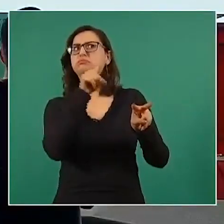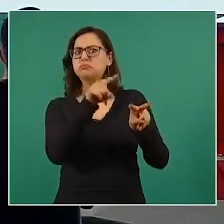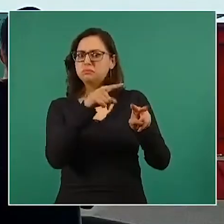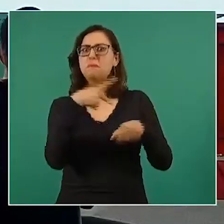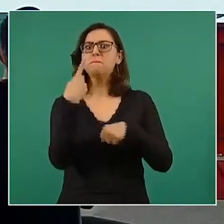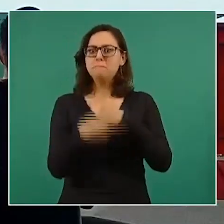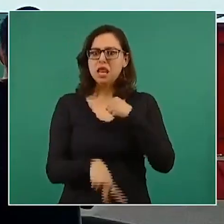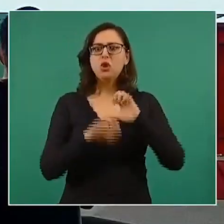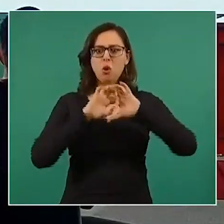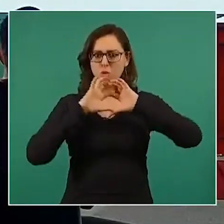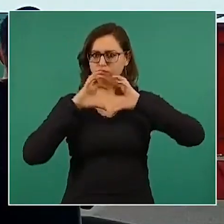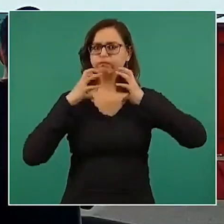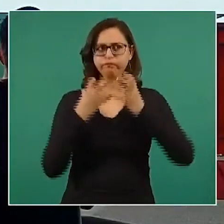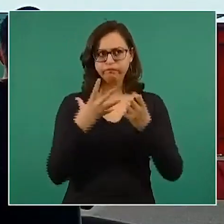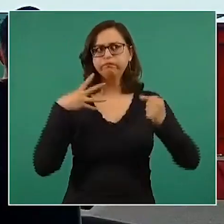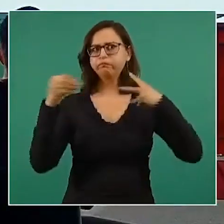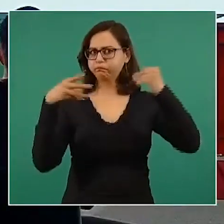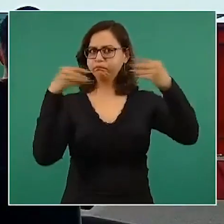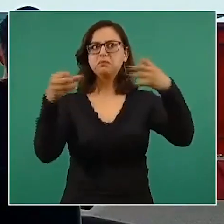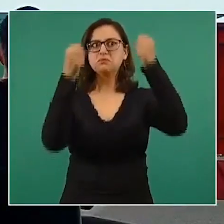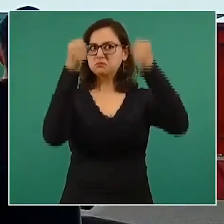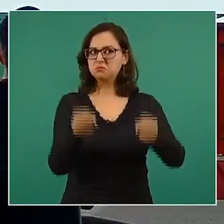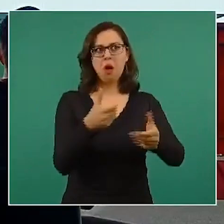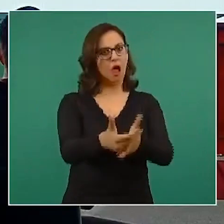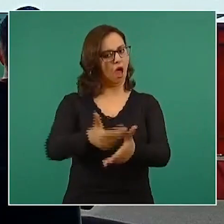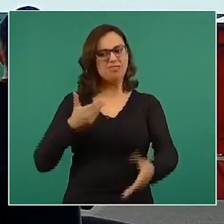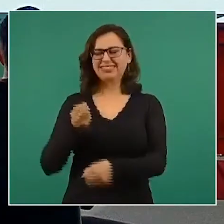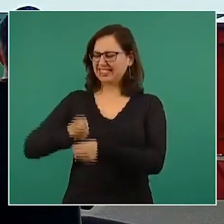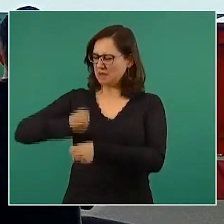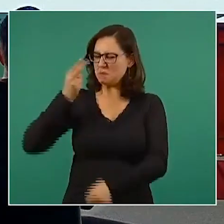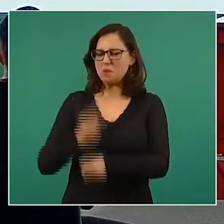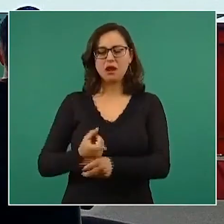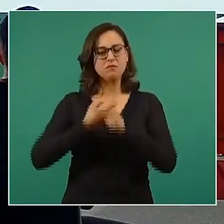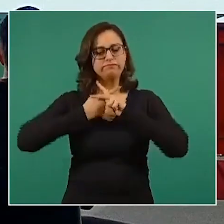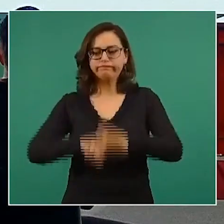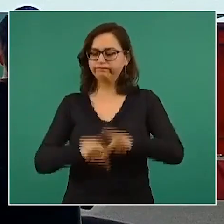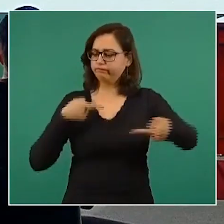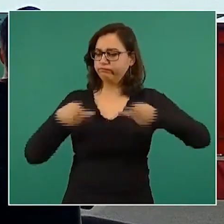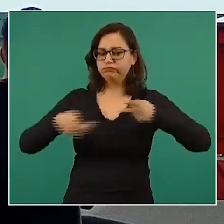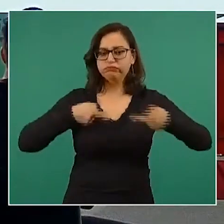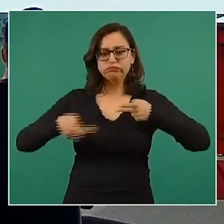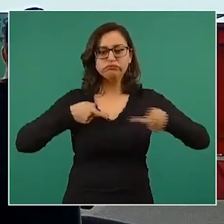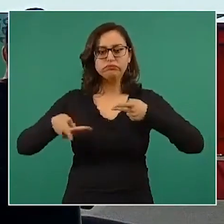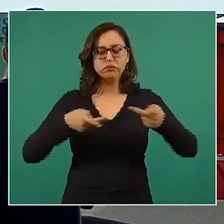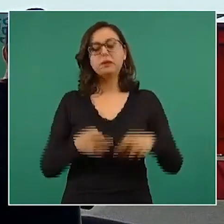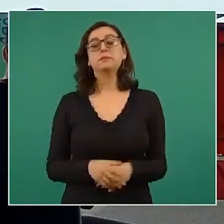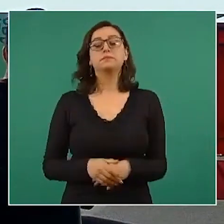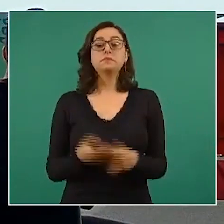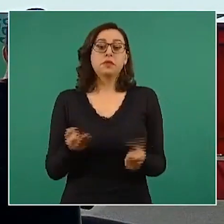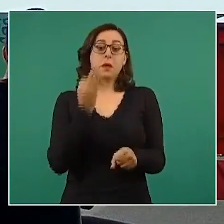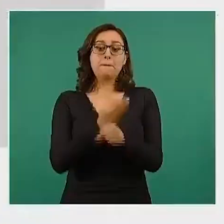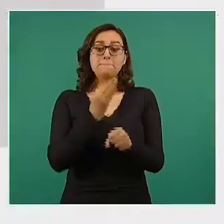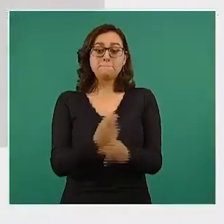eso empezamos a actuar. Pero hoy quiero simplemente dar esta panorámica con el diagrama que ven, que muestra los tres pilares